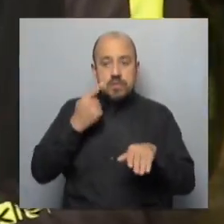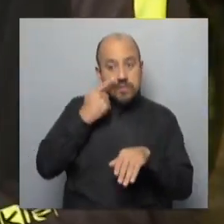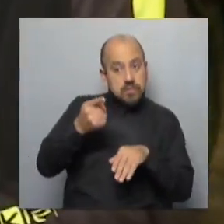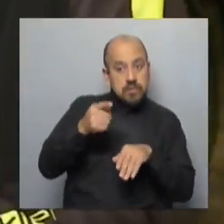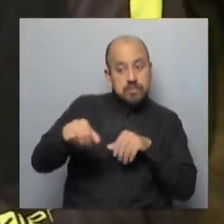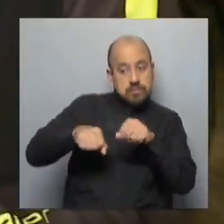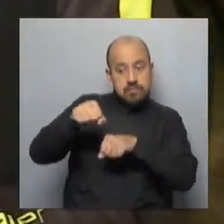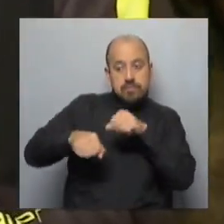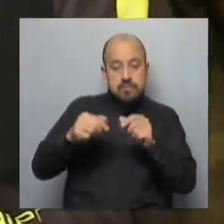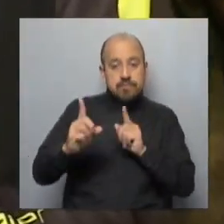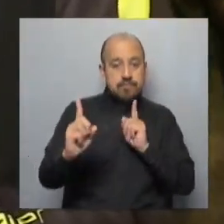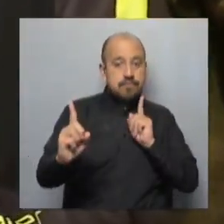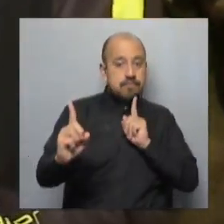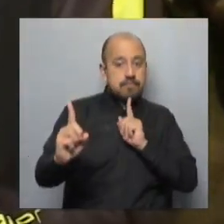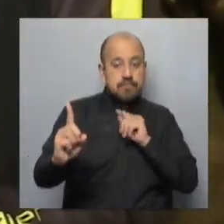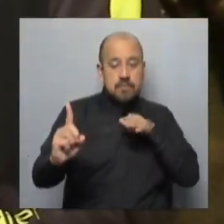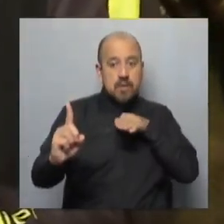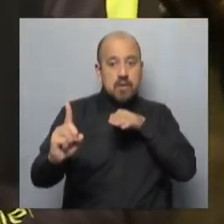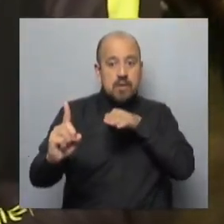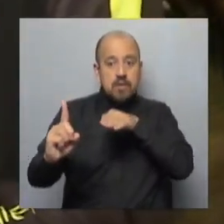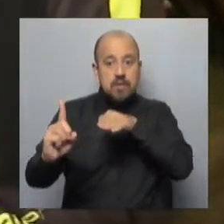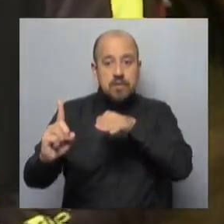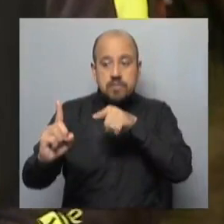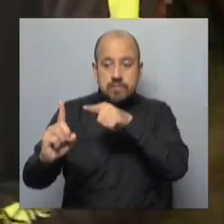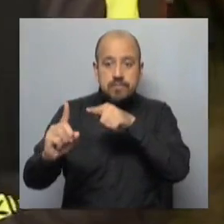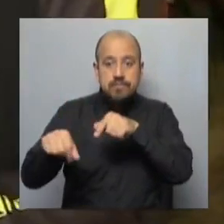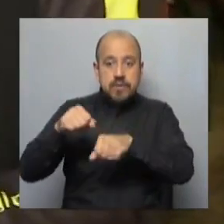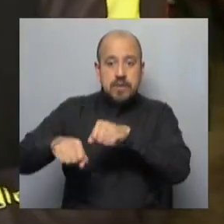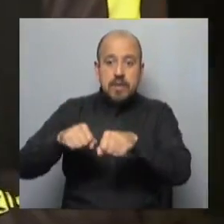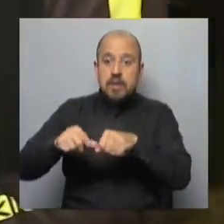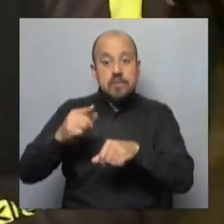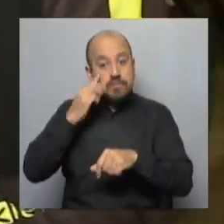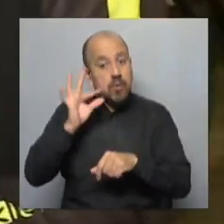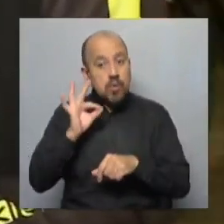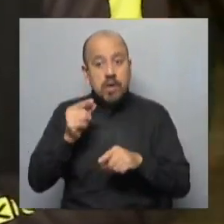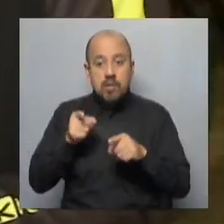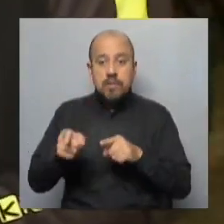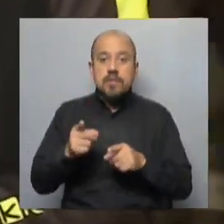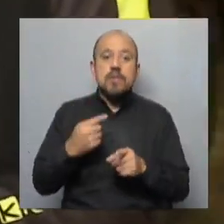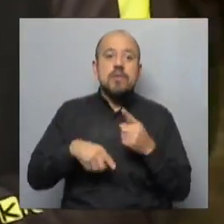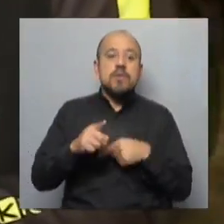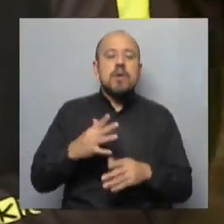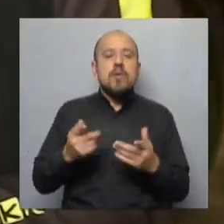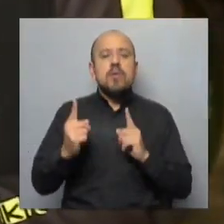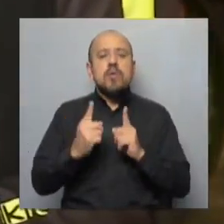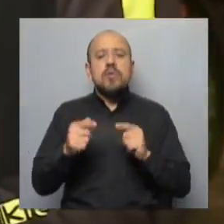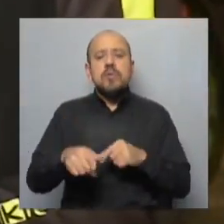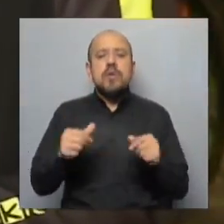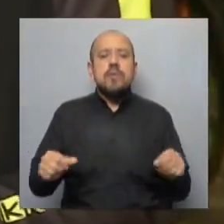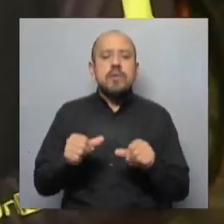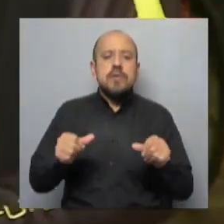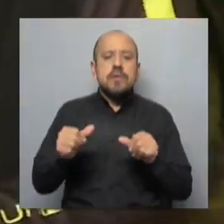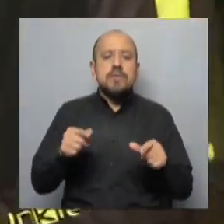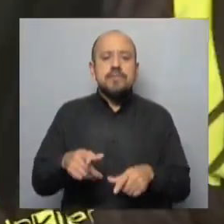respetar además de que bueno en el día de hoy se invita a utilizar la bicicleta como un medio de transporte cortito nada más contame qué van a hacer